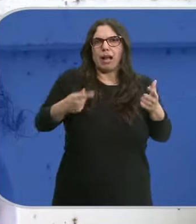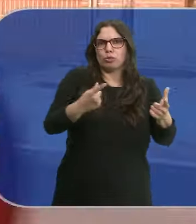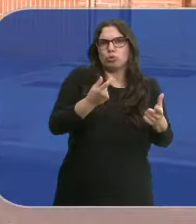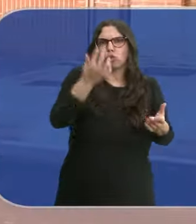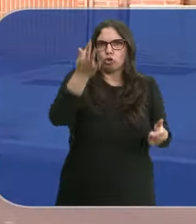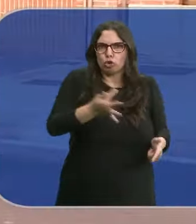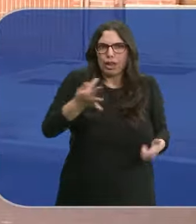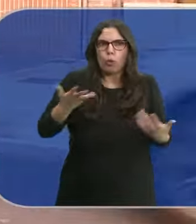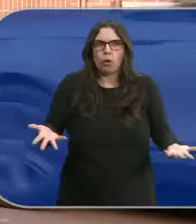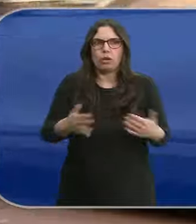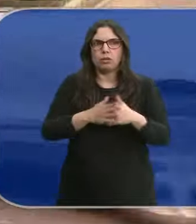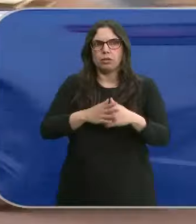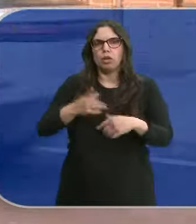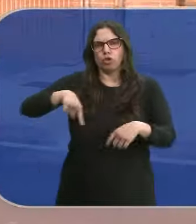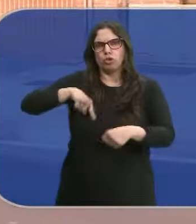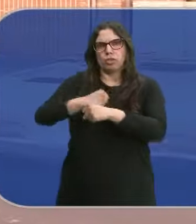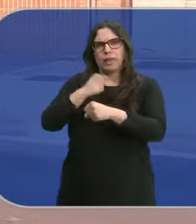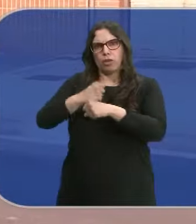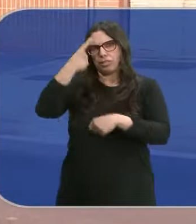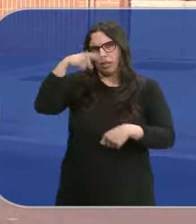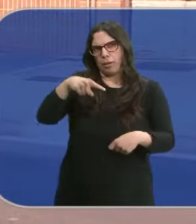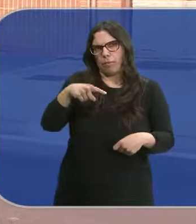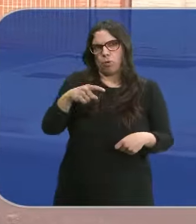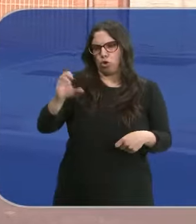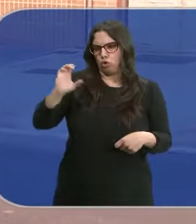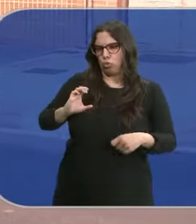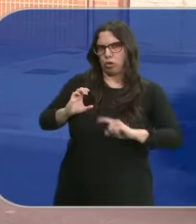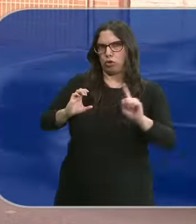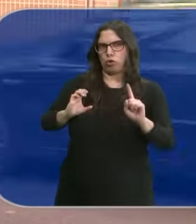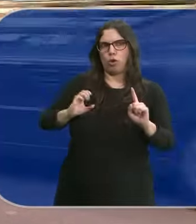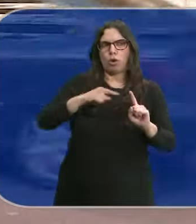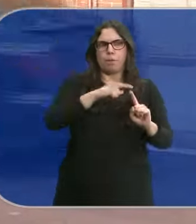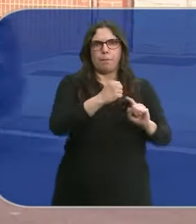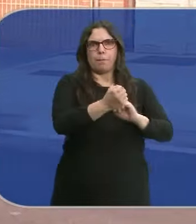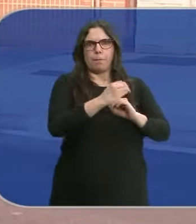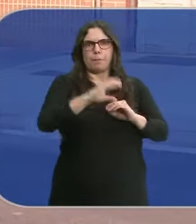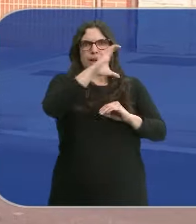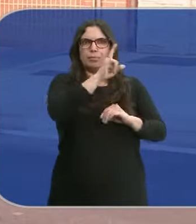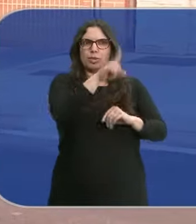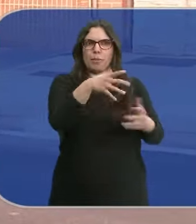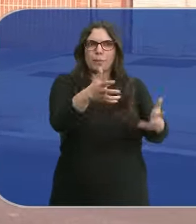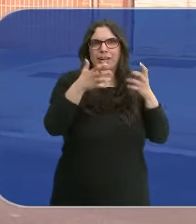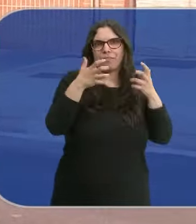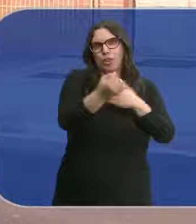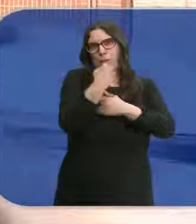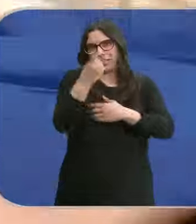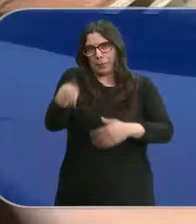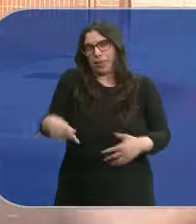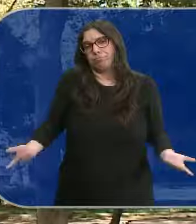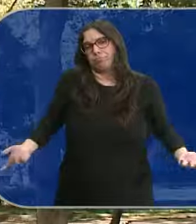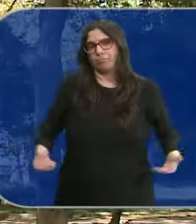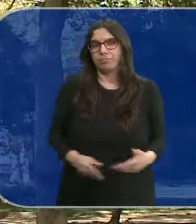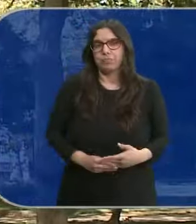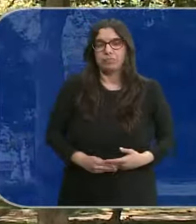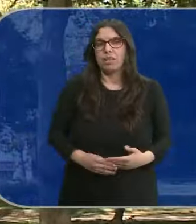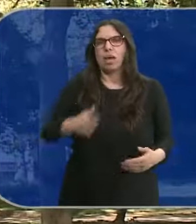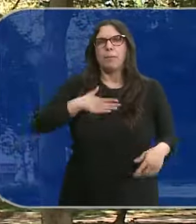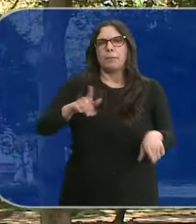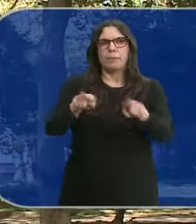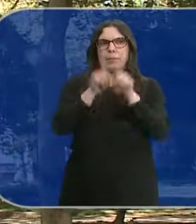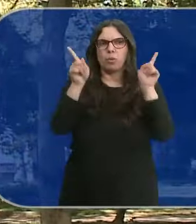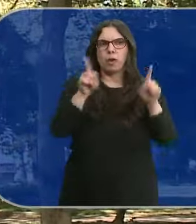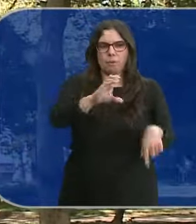trabajador. Los trabajadores sabemos que pagan mucho más por nosotros que nosotros pagamos, pero también sus beneficios son más grandes que los que llevamos nosotros. Me da igual